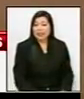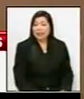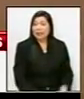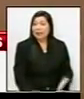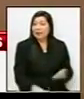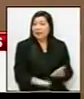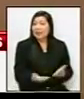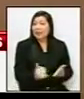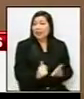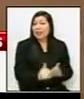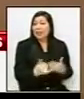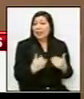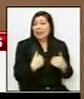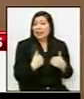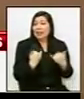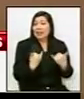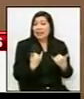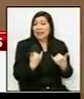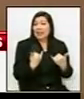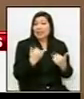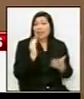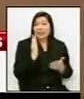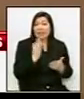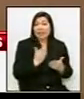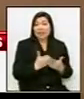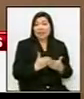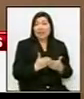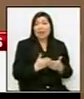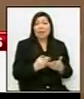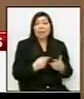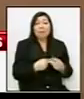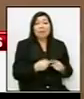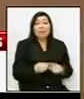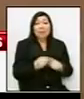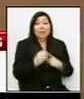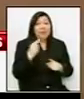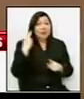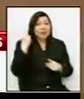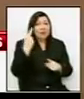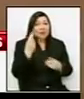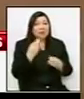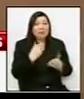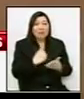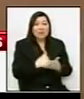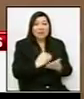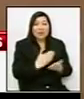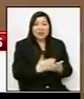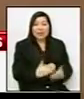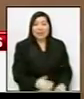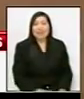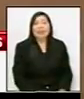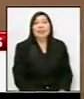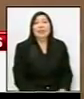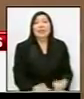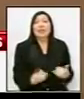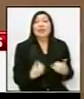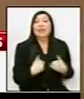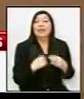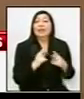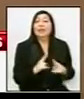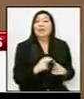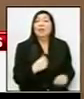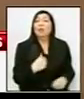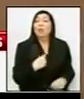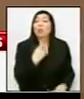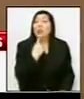supuesto de que tiene, que este tipo de sanción tiene que estar premunido del principio de racionalidad y proporcionalidad. Y esto tiene que ver con lo que yo